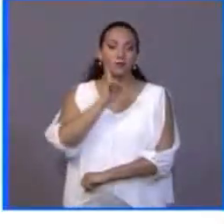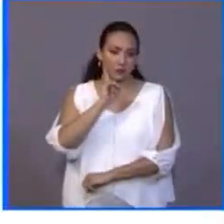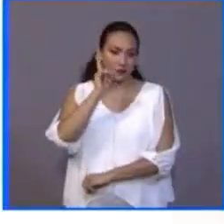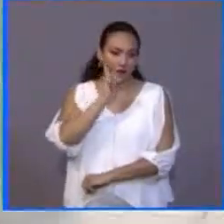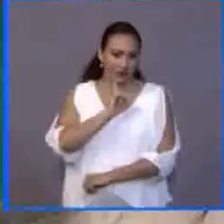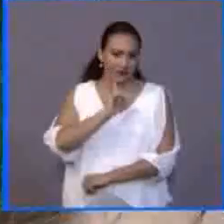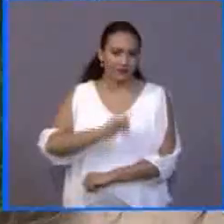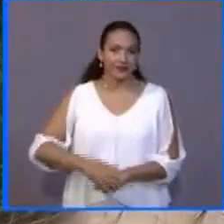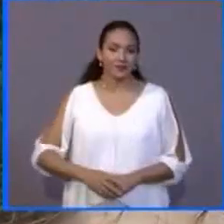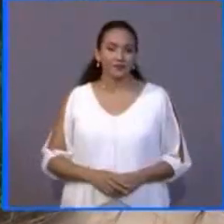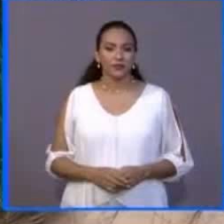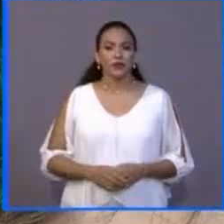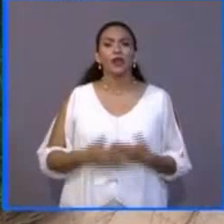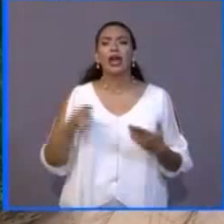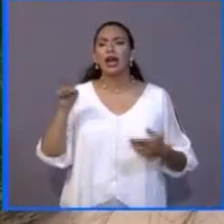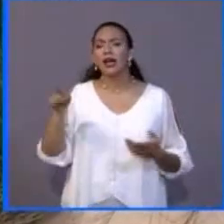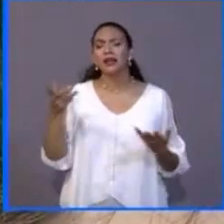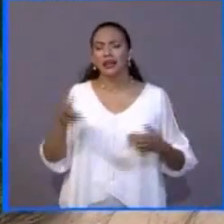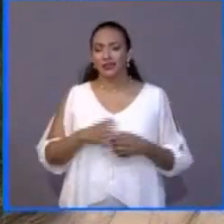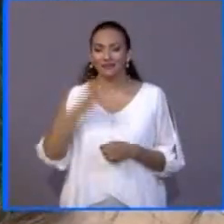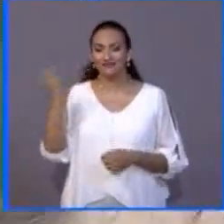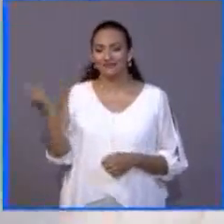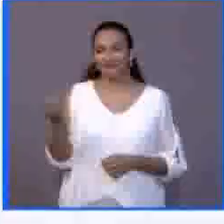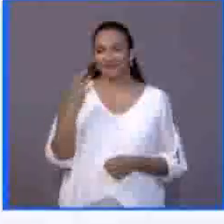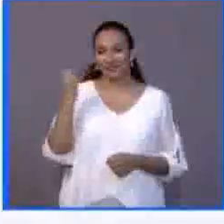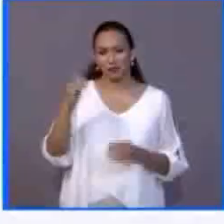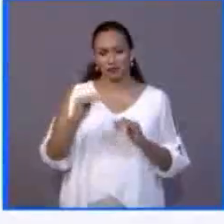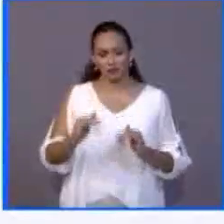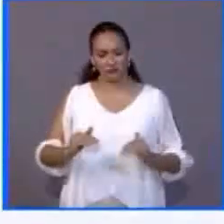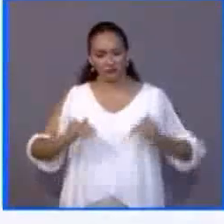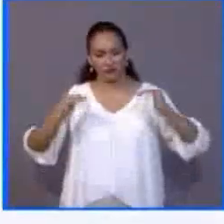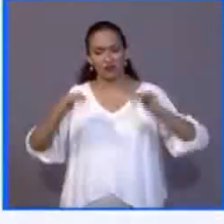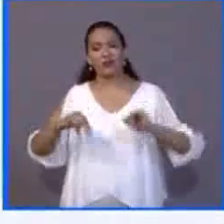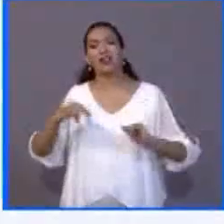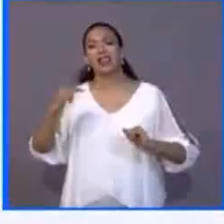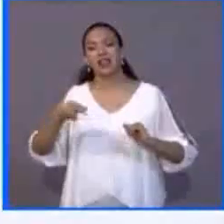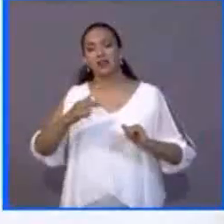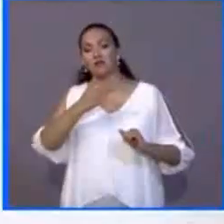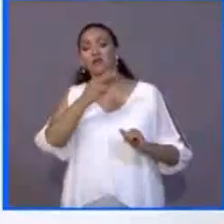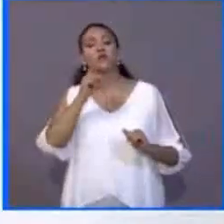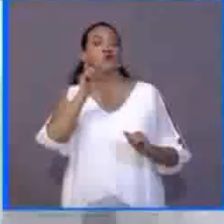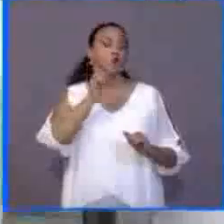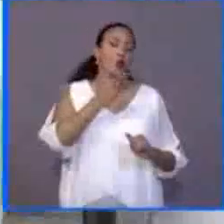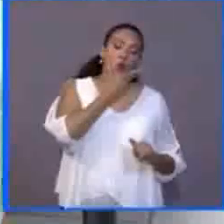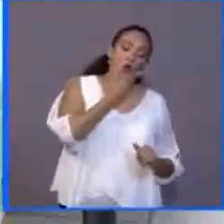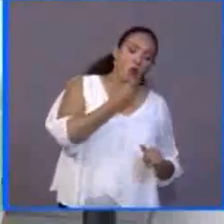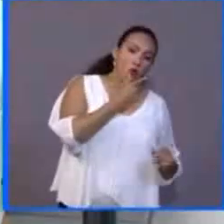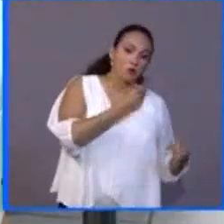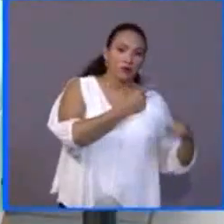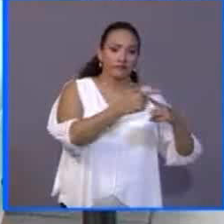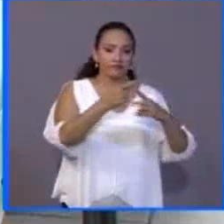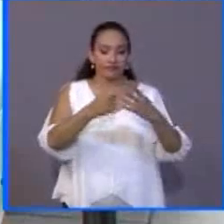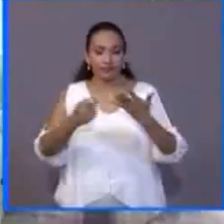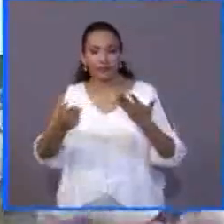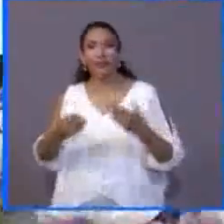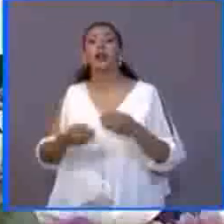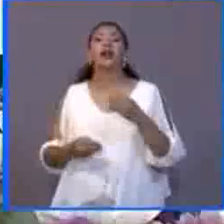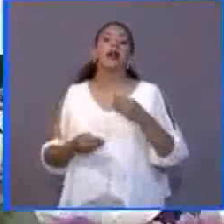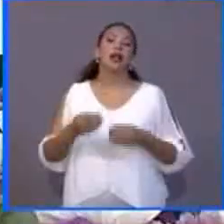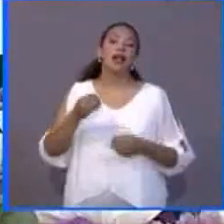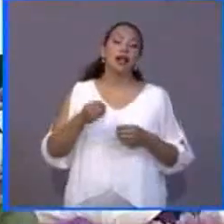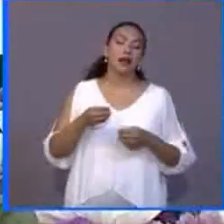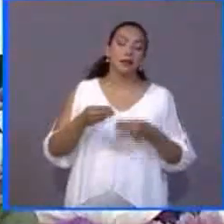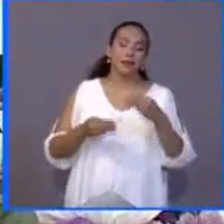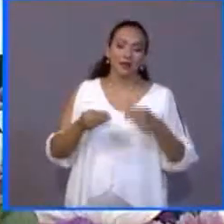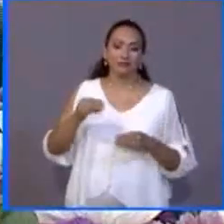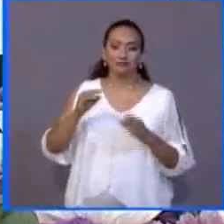las Mujeres, se llevó a cabo la conferencia Masculinidades Alternativas, impartida por la magistrada de circuito Julia María